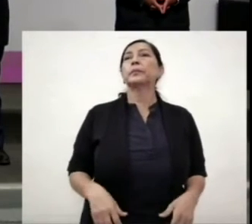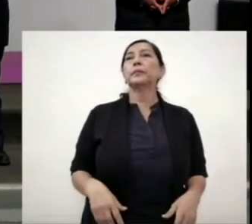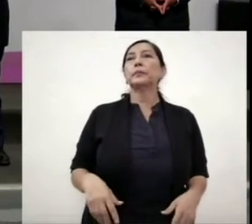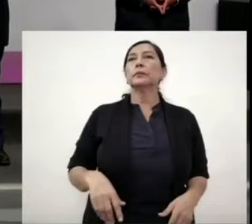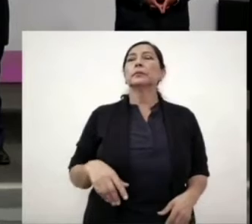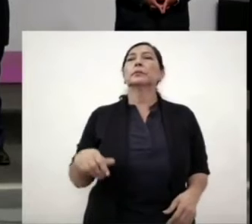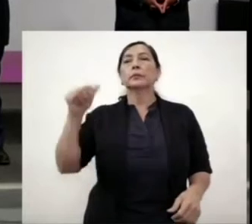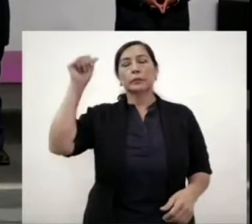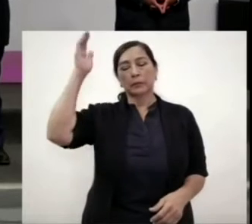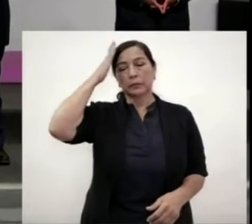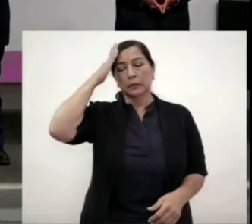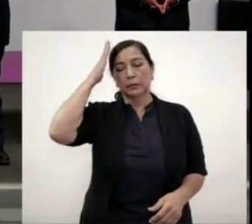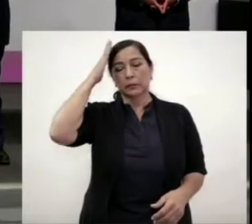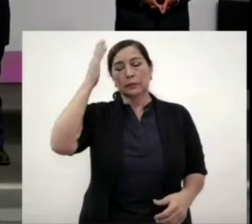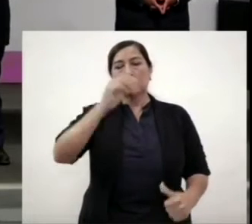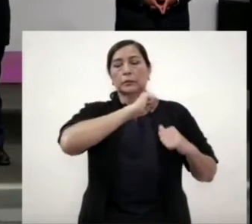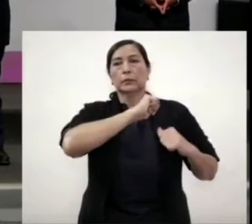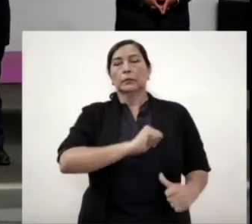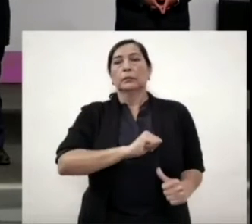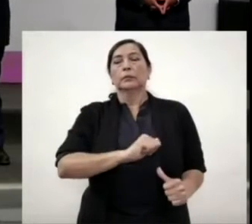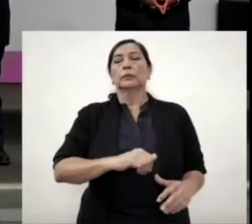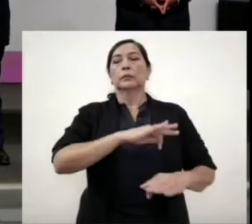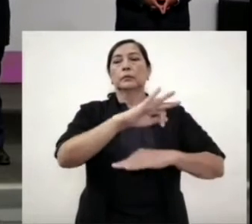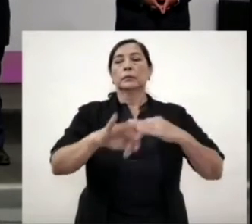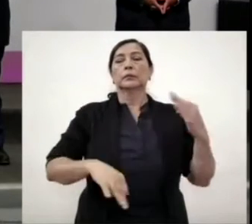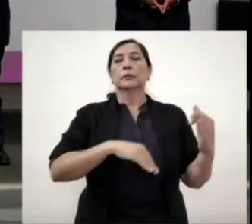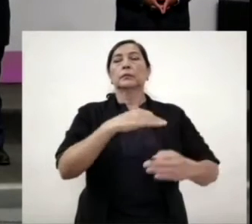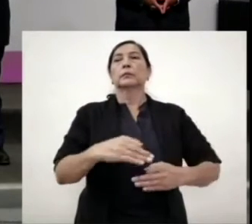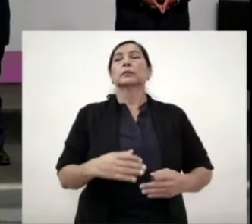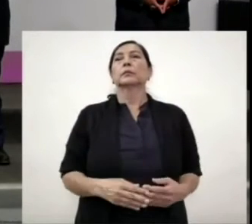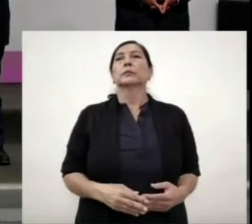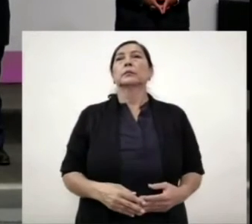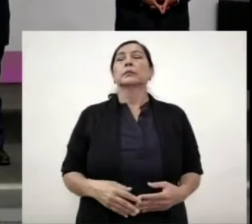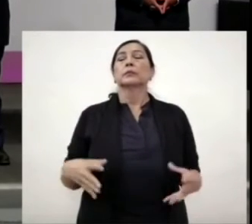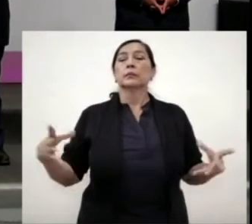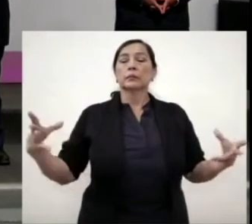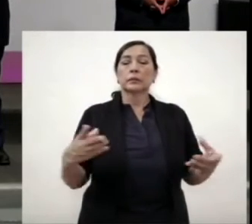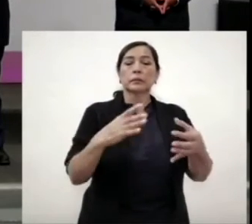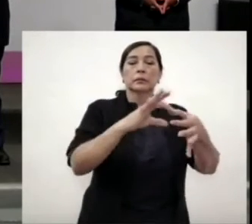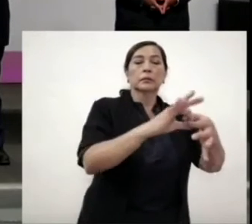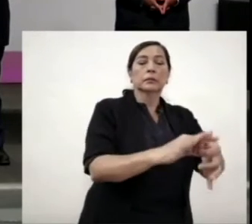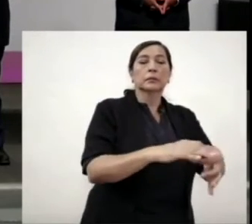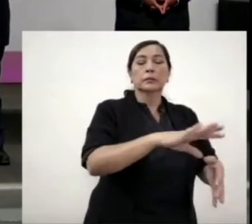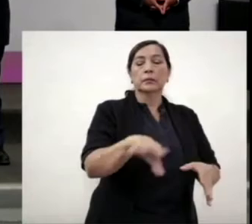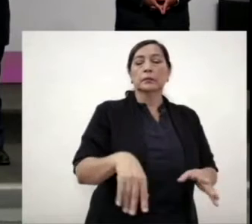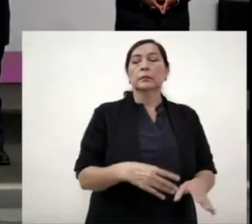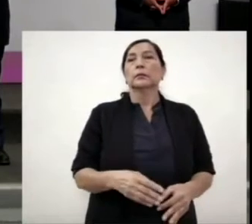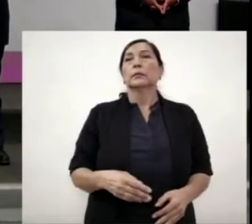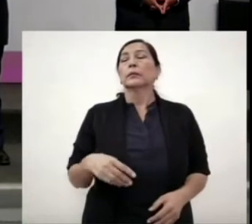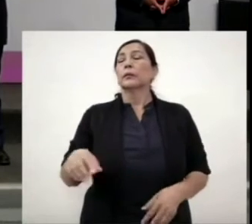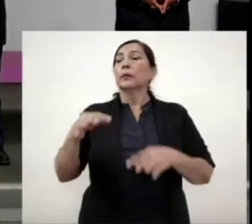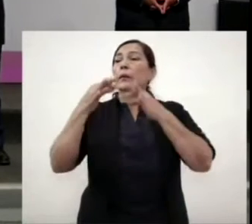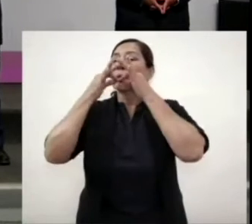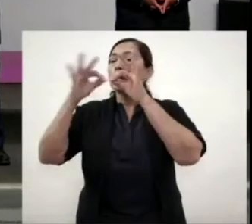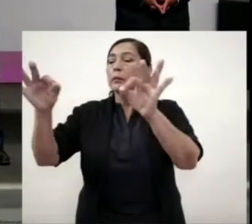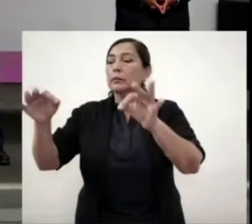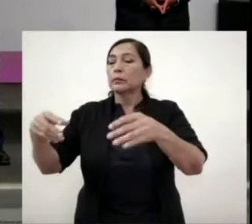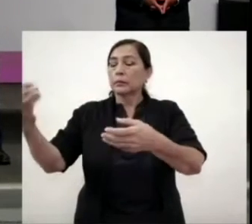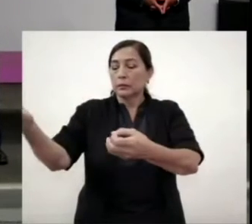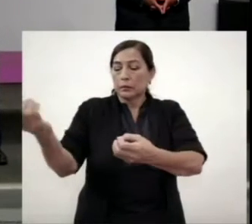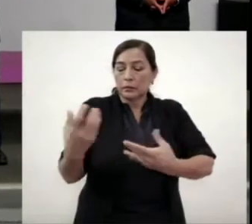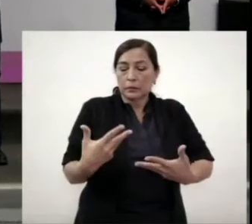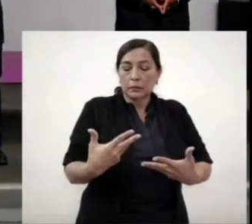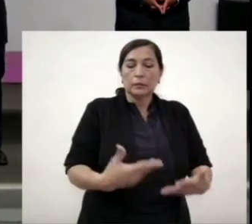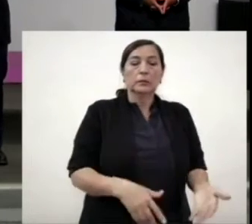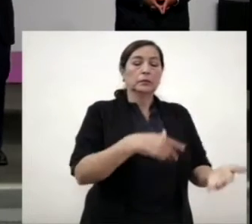Prevención del Delito y Participación Ciudadana, quien nos da la información, quien conoce de